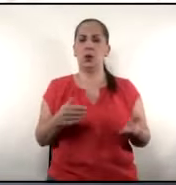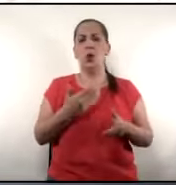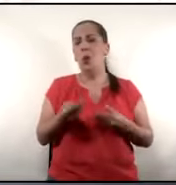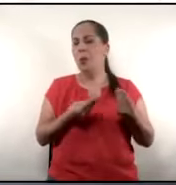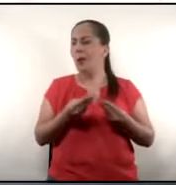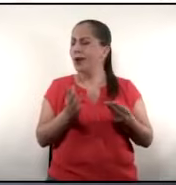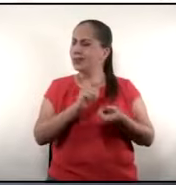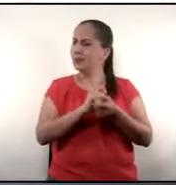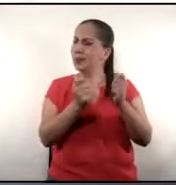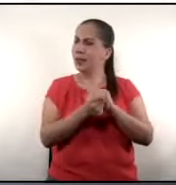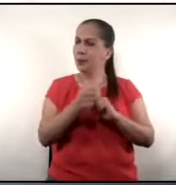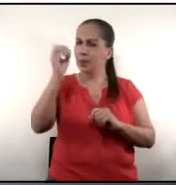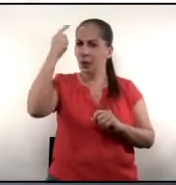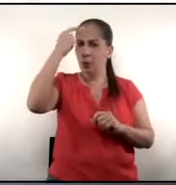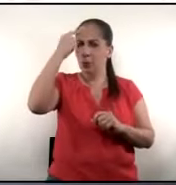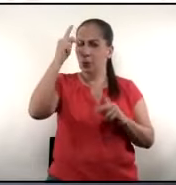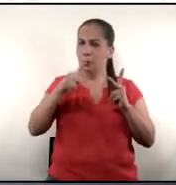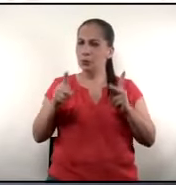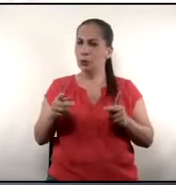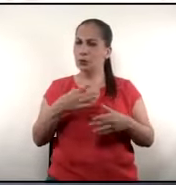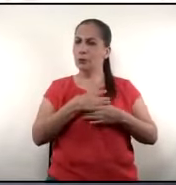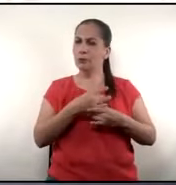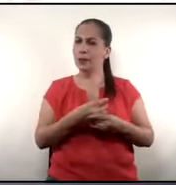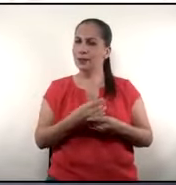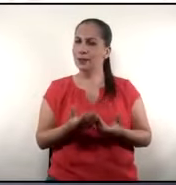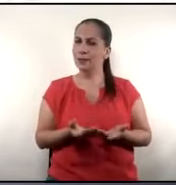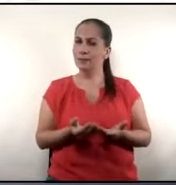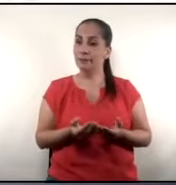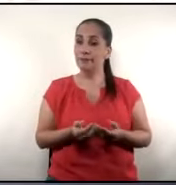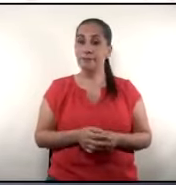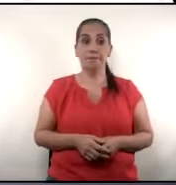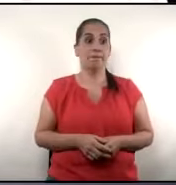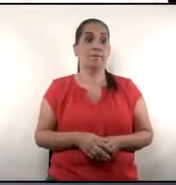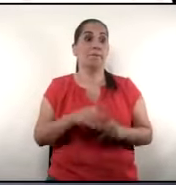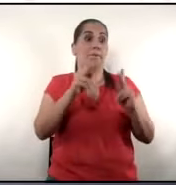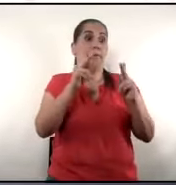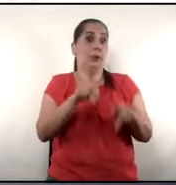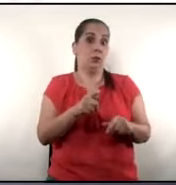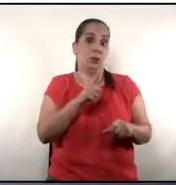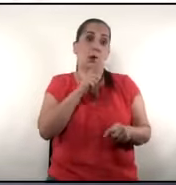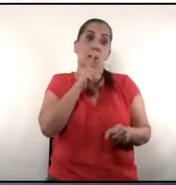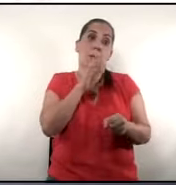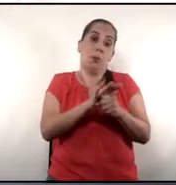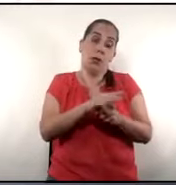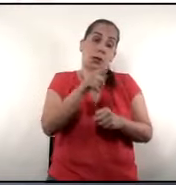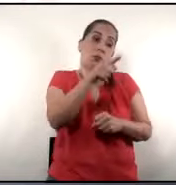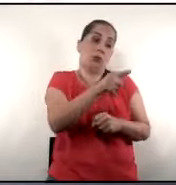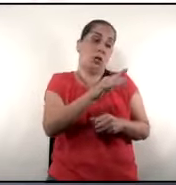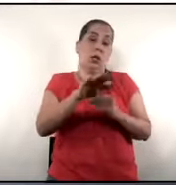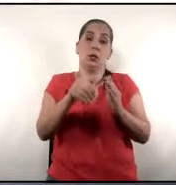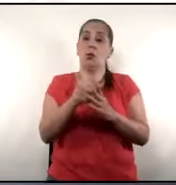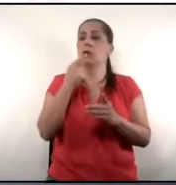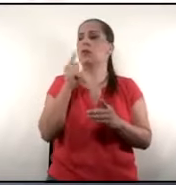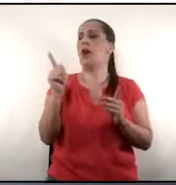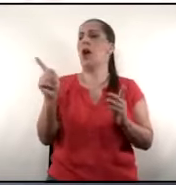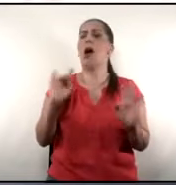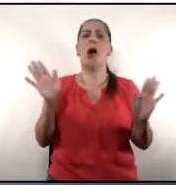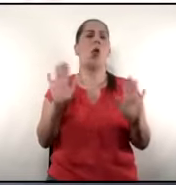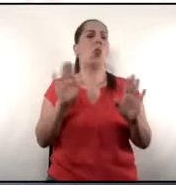confianza? Henry, el candidato que le prometa a usted y a todo el público que se va a hacer obra sin